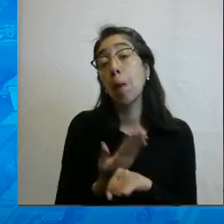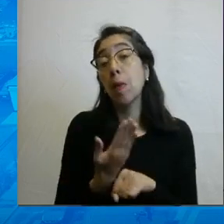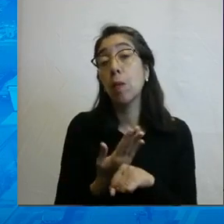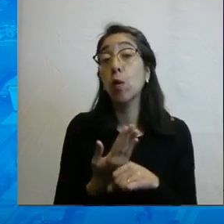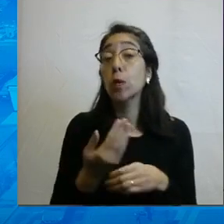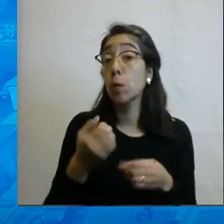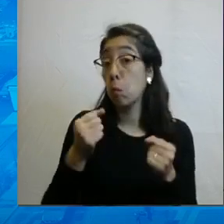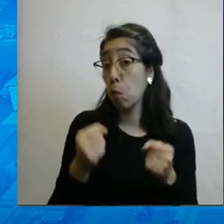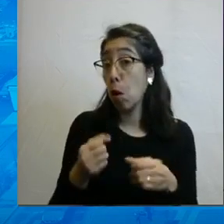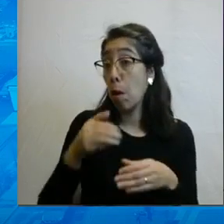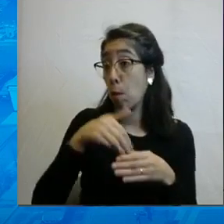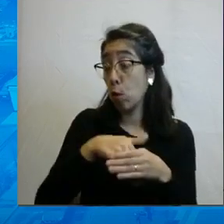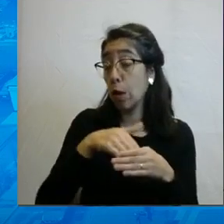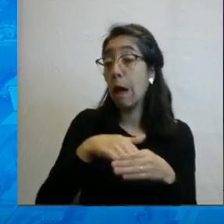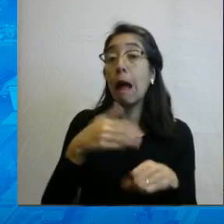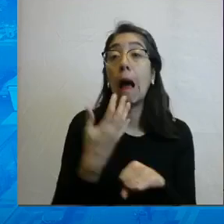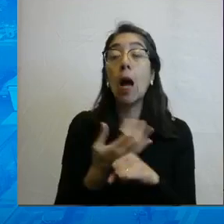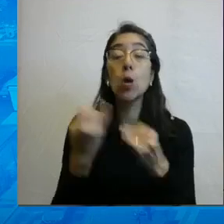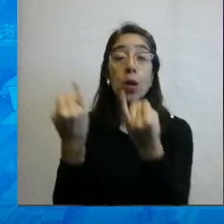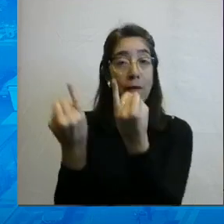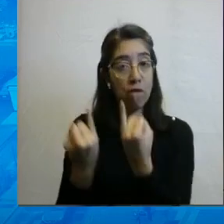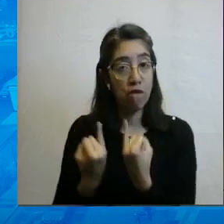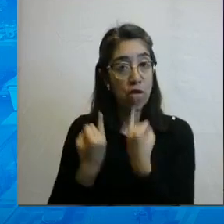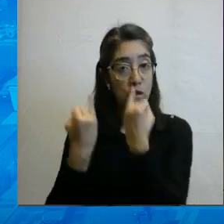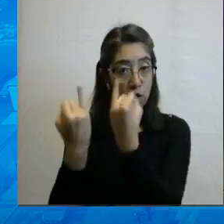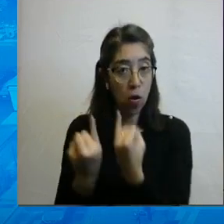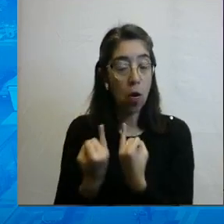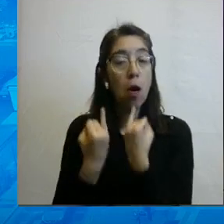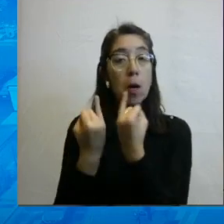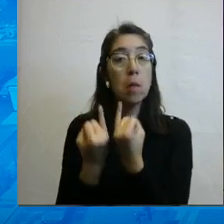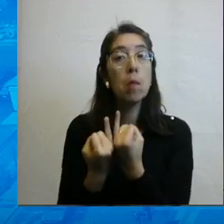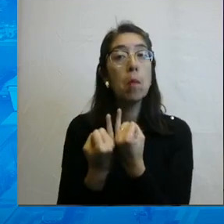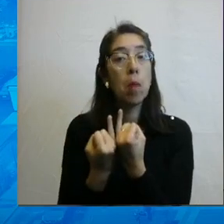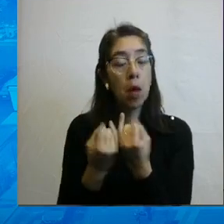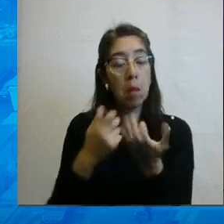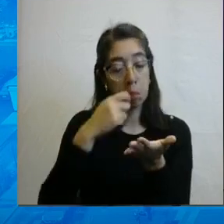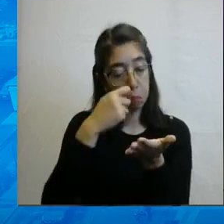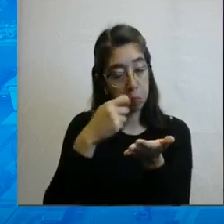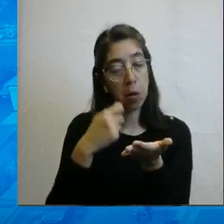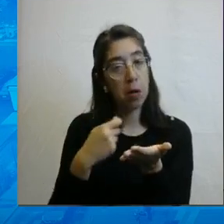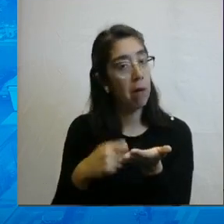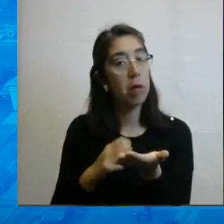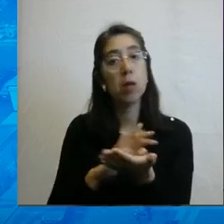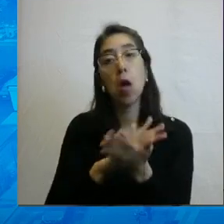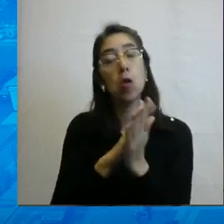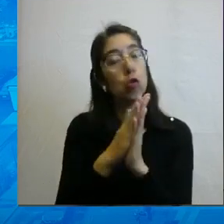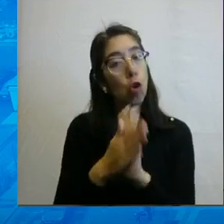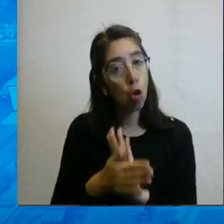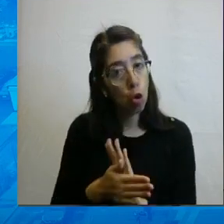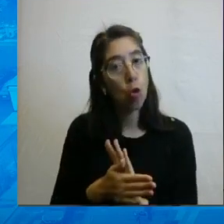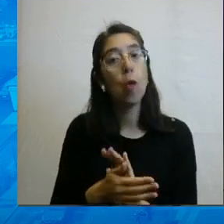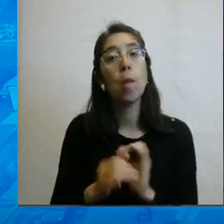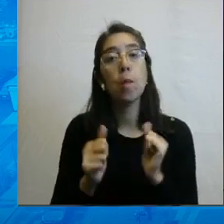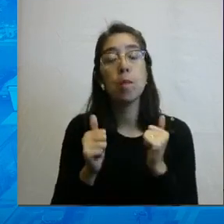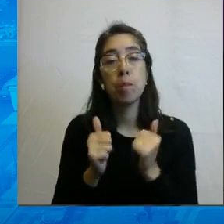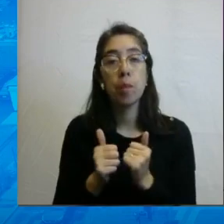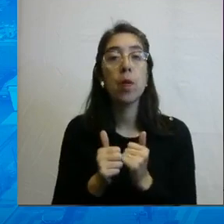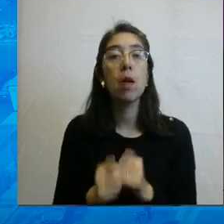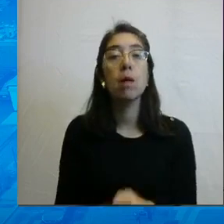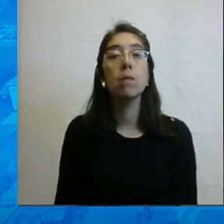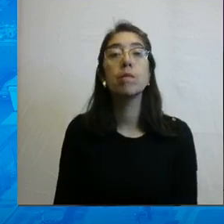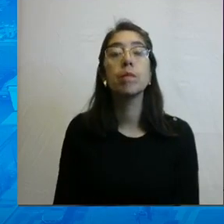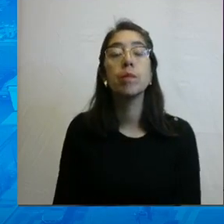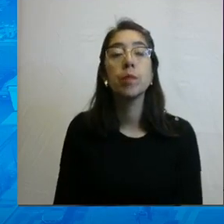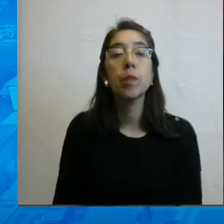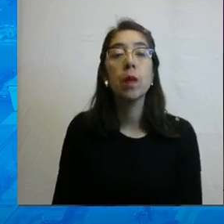informes favorables de las direcciones respectivas y al tratarse un comodato siempre en el hipotético caso que en el futuro otra agrupación quisiera ocupar